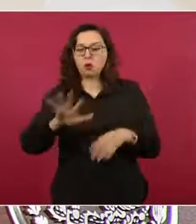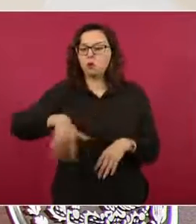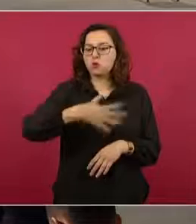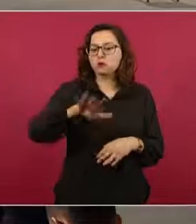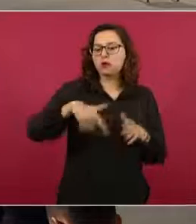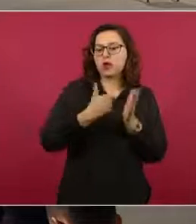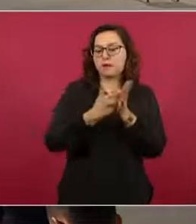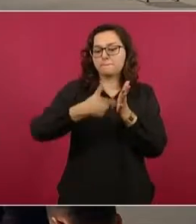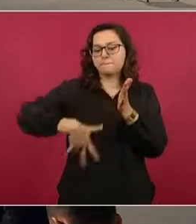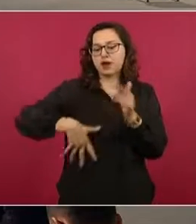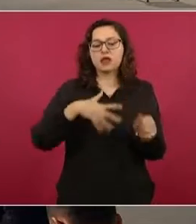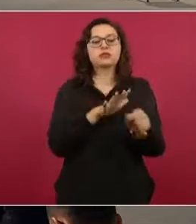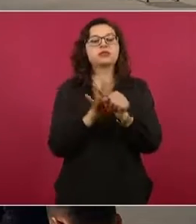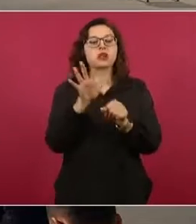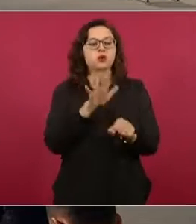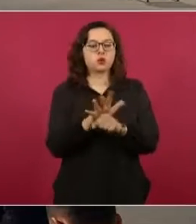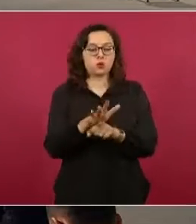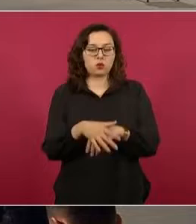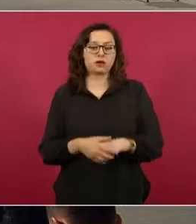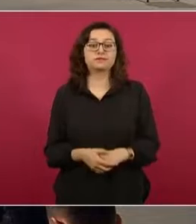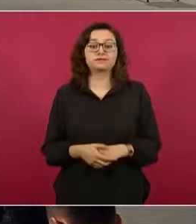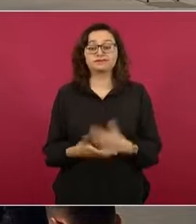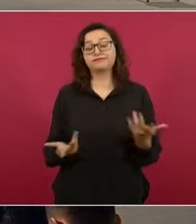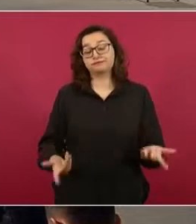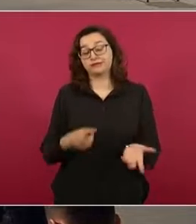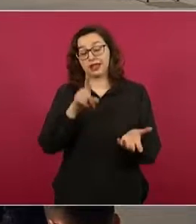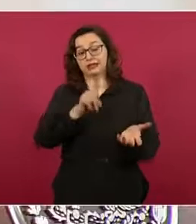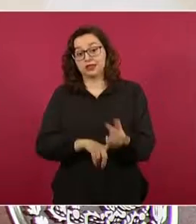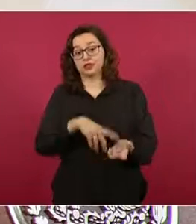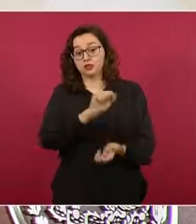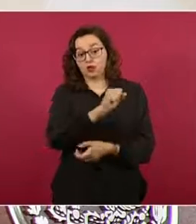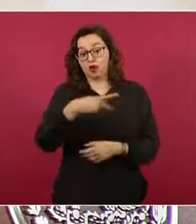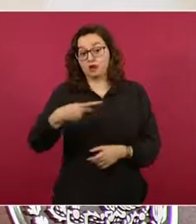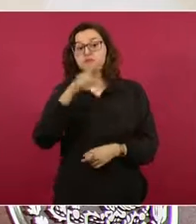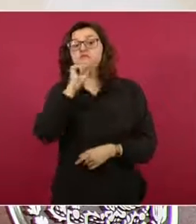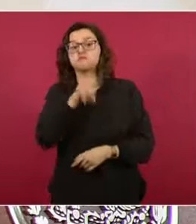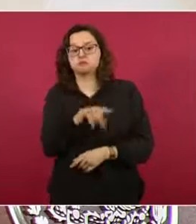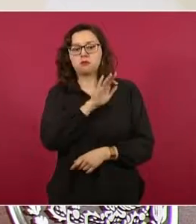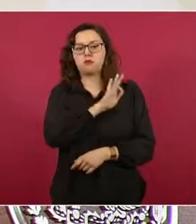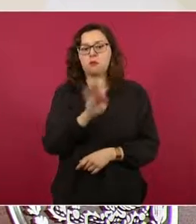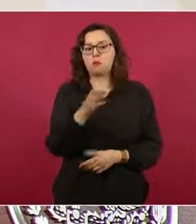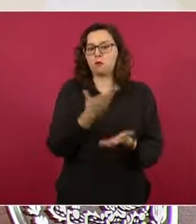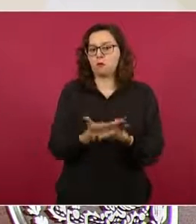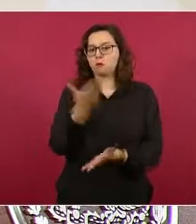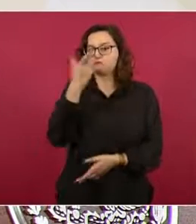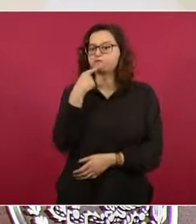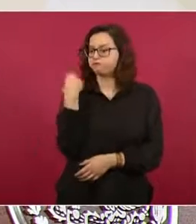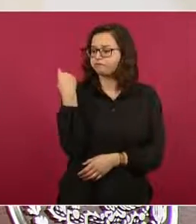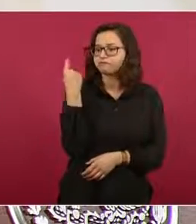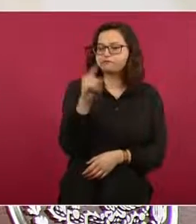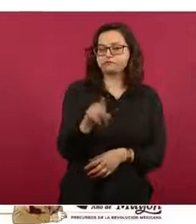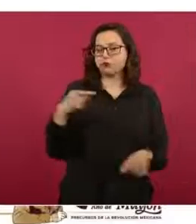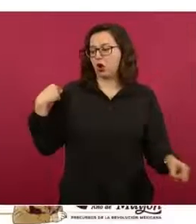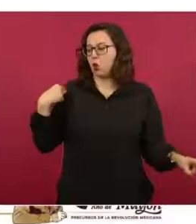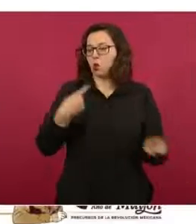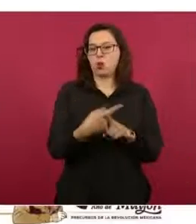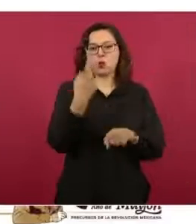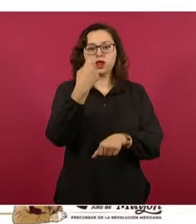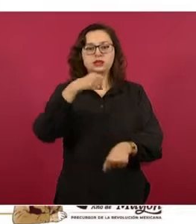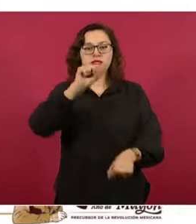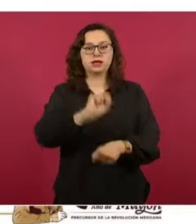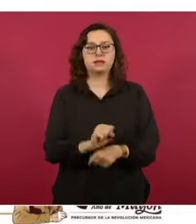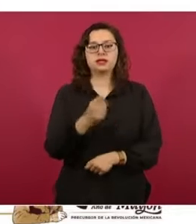de litro por litro se presentaron 197 quejas y o denuncias que atendimos a través